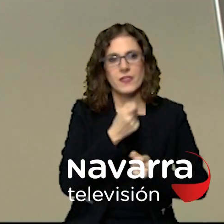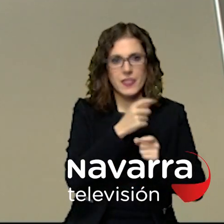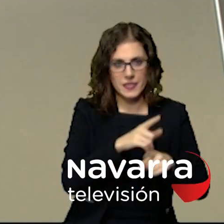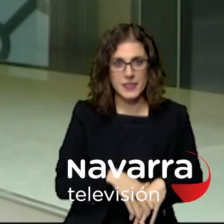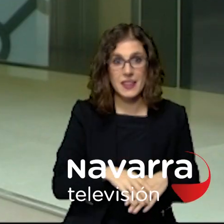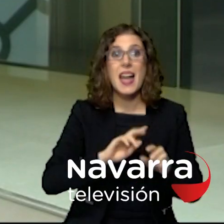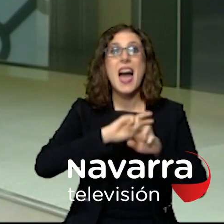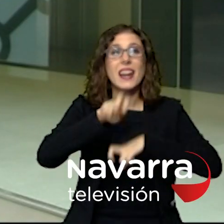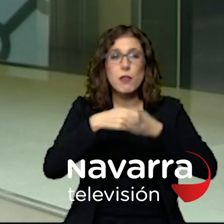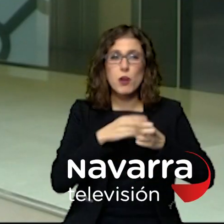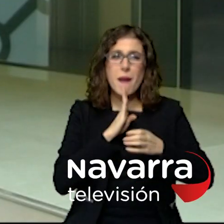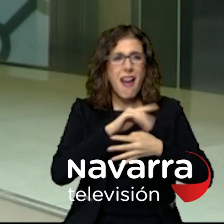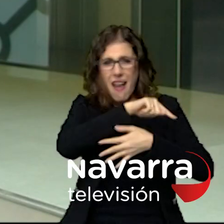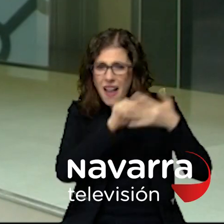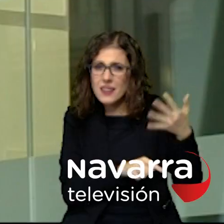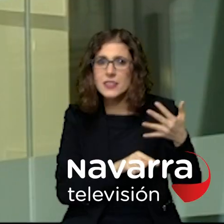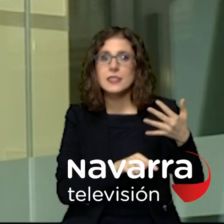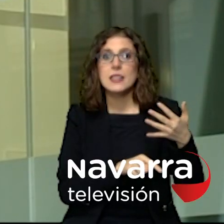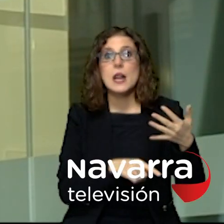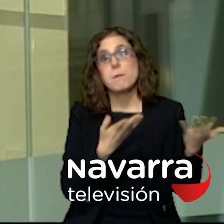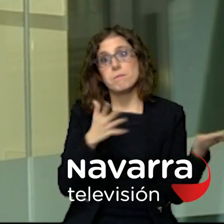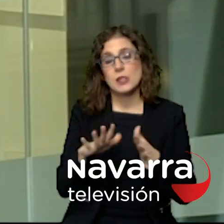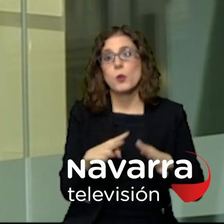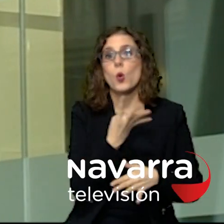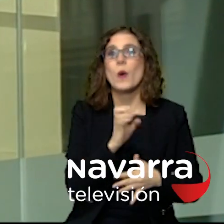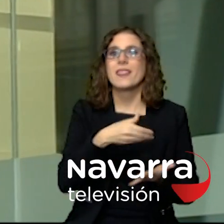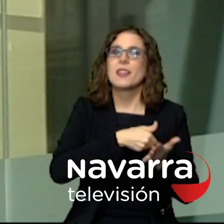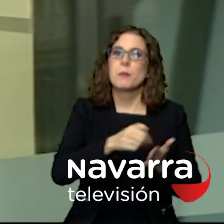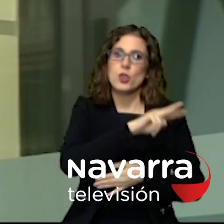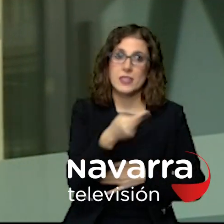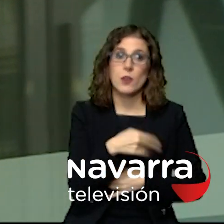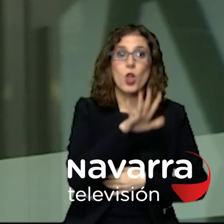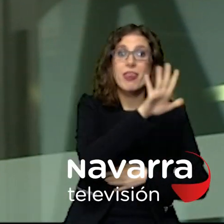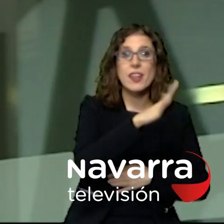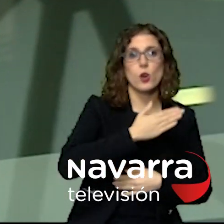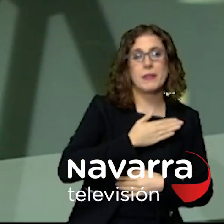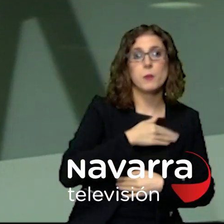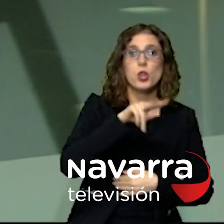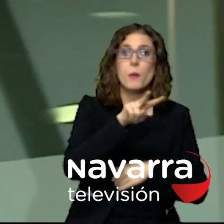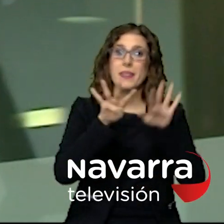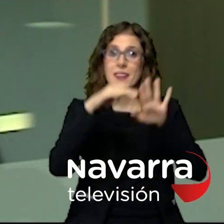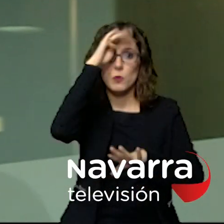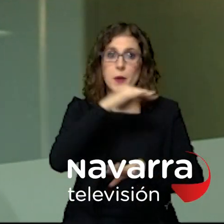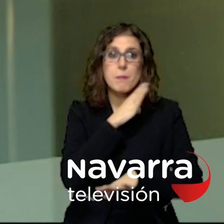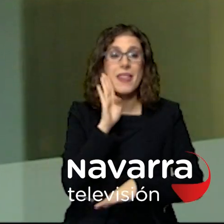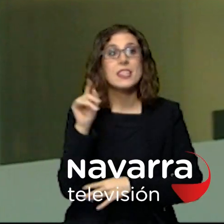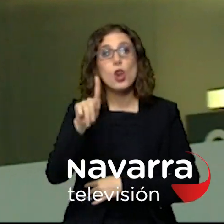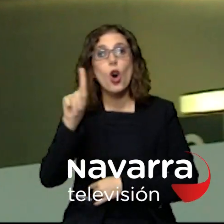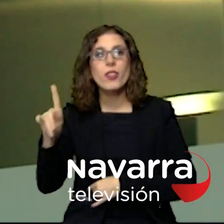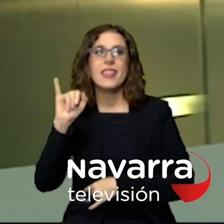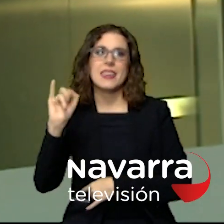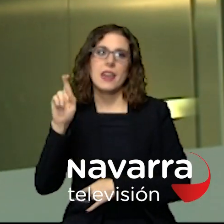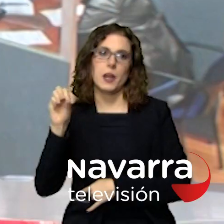supondría para las arcas forales 40 millones de euros, 5 en patrimonio, 29 en las madres y 11 en la deflactación del IRPF.